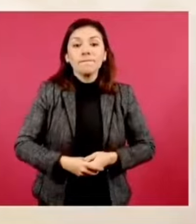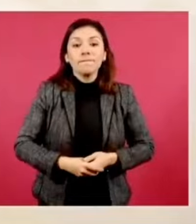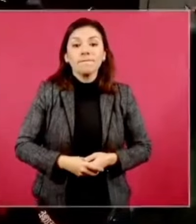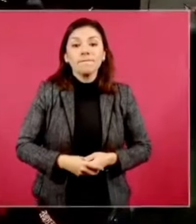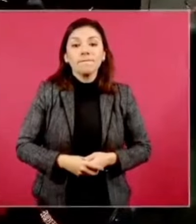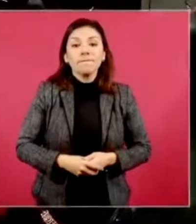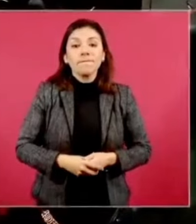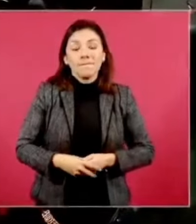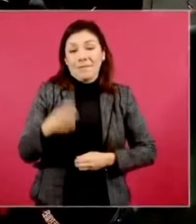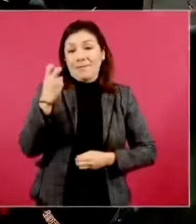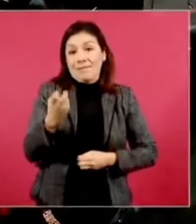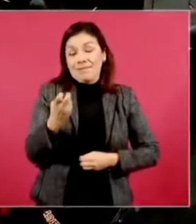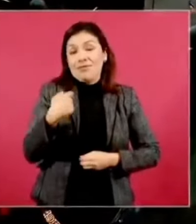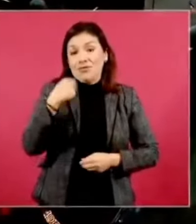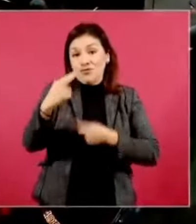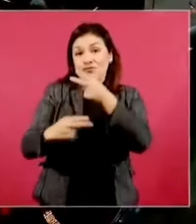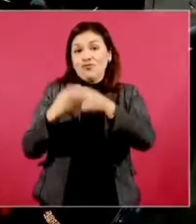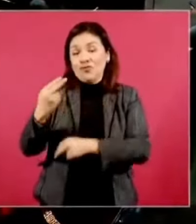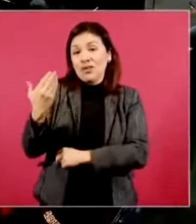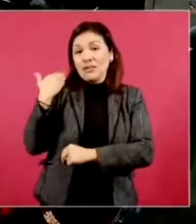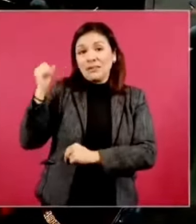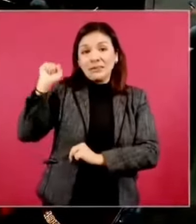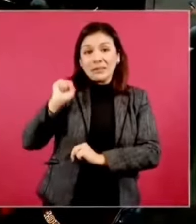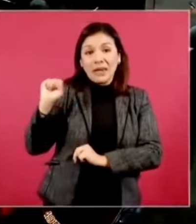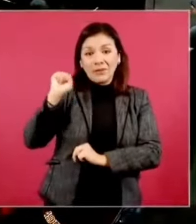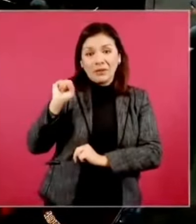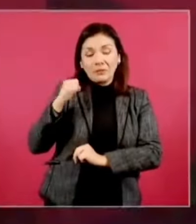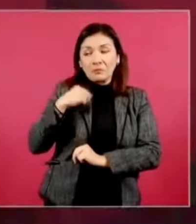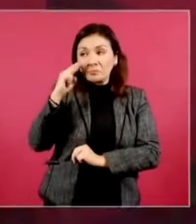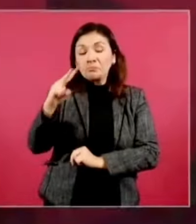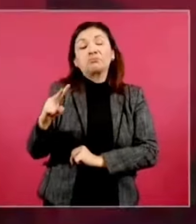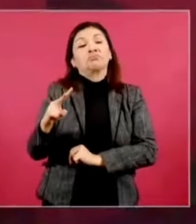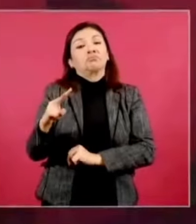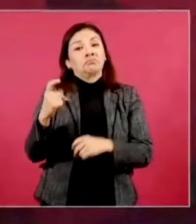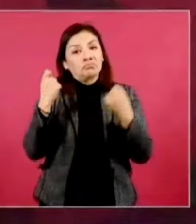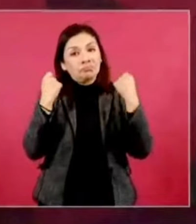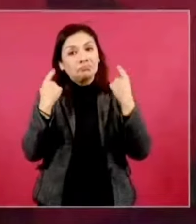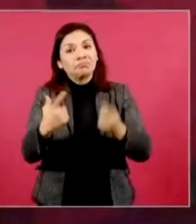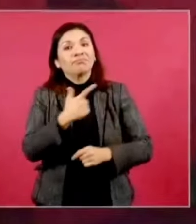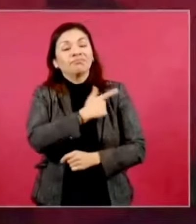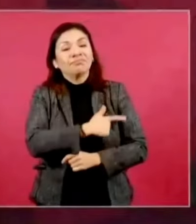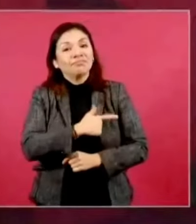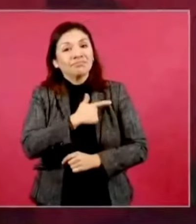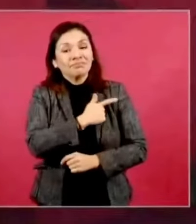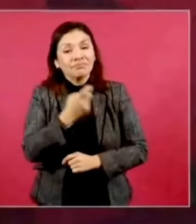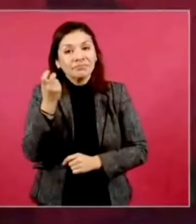Y fui el sábado y me dio mucho gusto porque